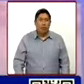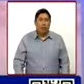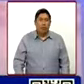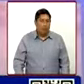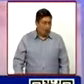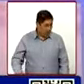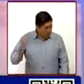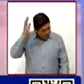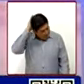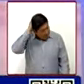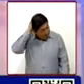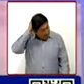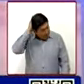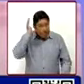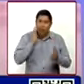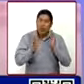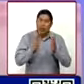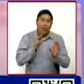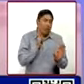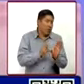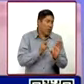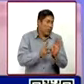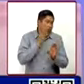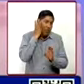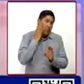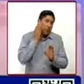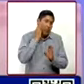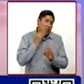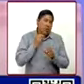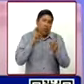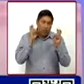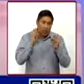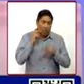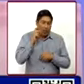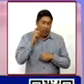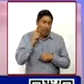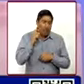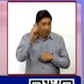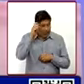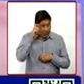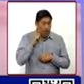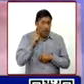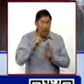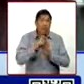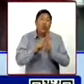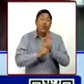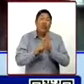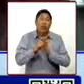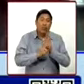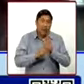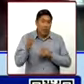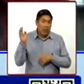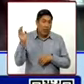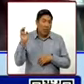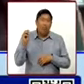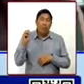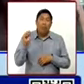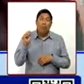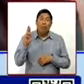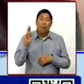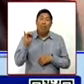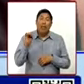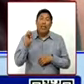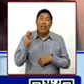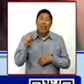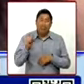investigación vamos a conversar con la psicóloga y especialista en en sexualidad y también directora de sinergia marinés Salazar Cómo estás